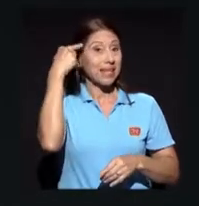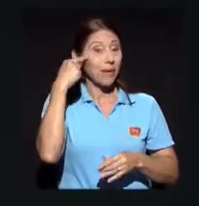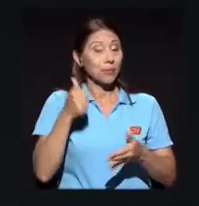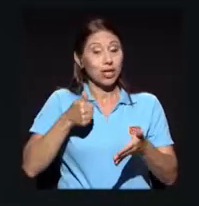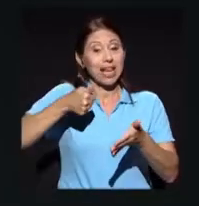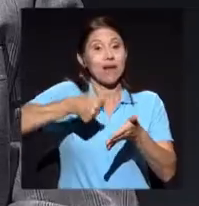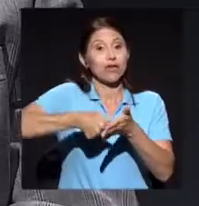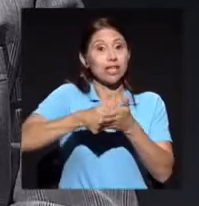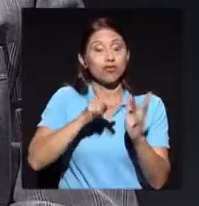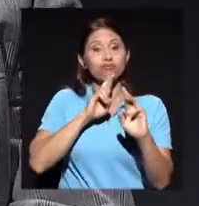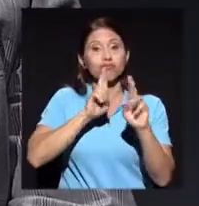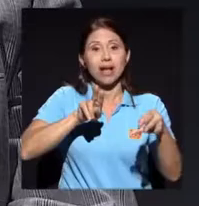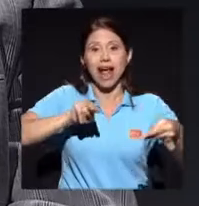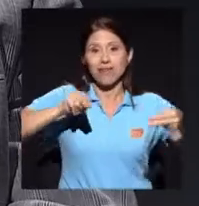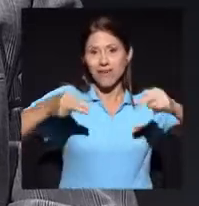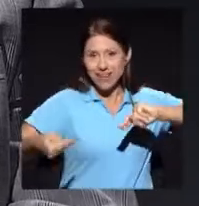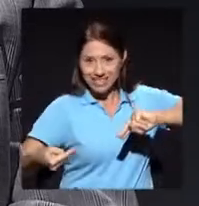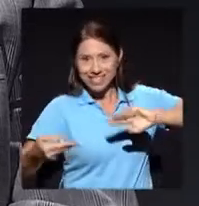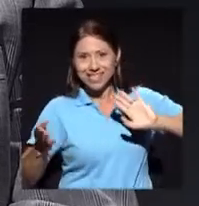el eje